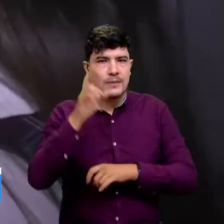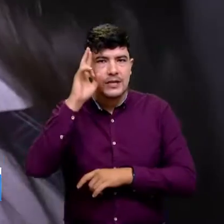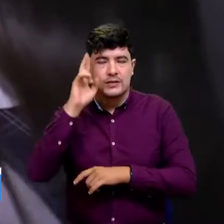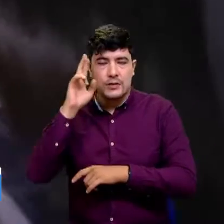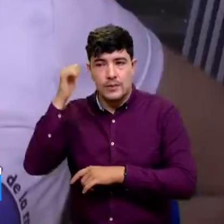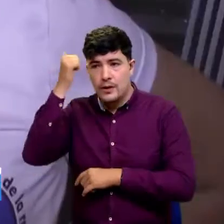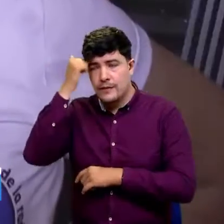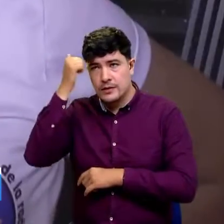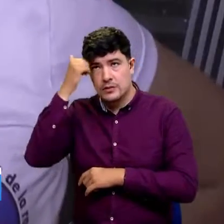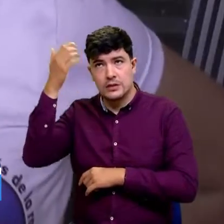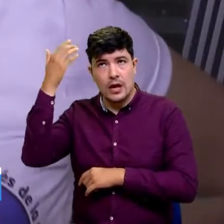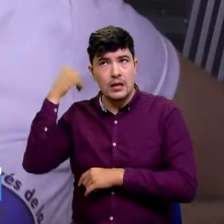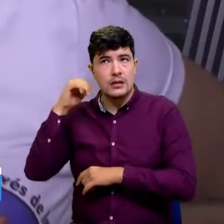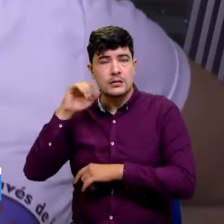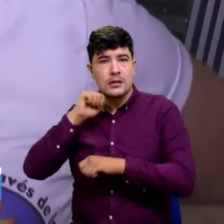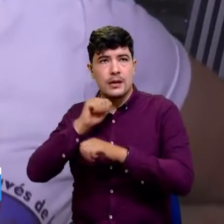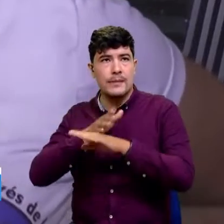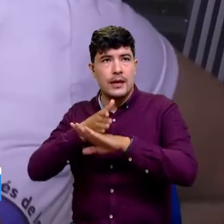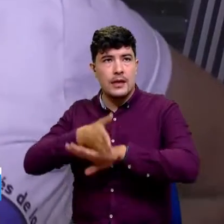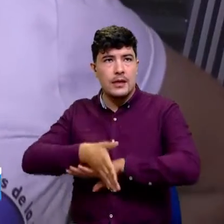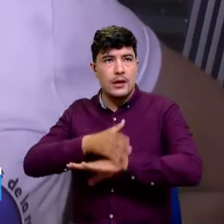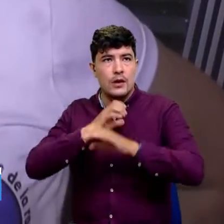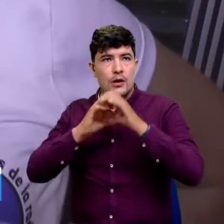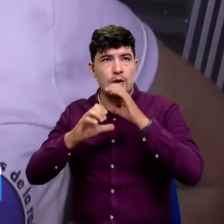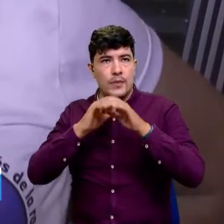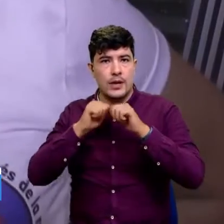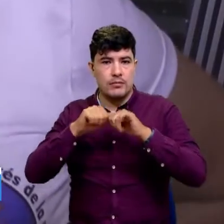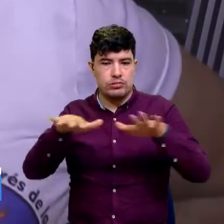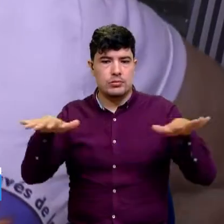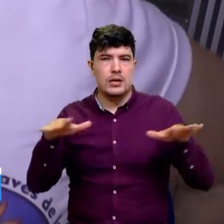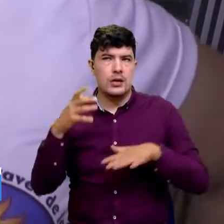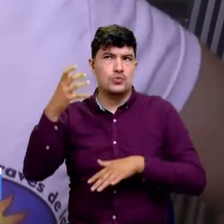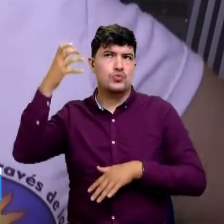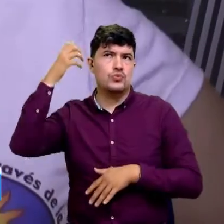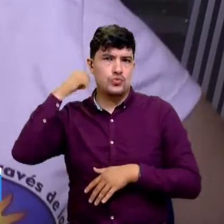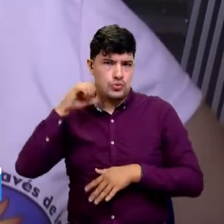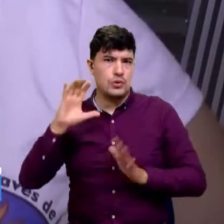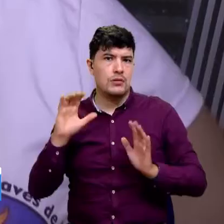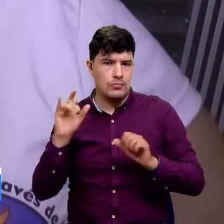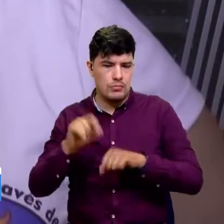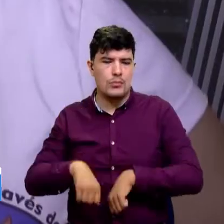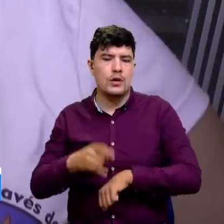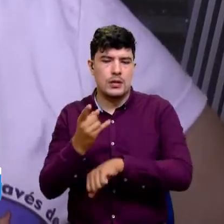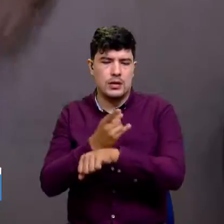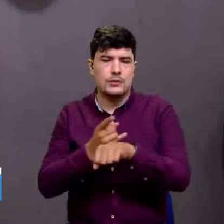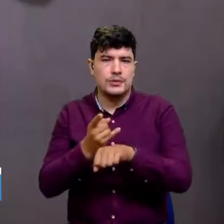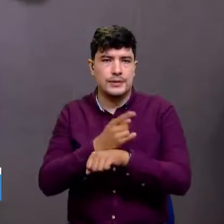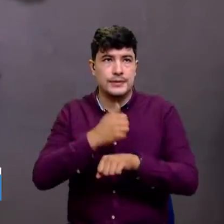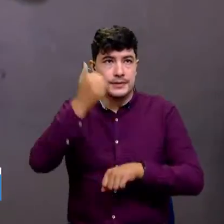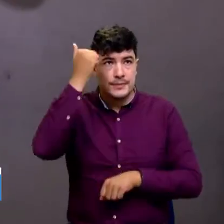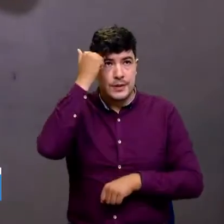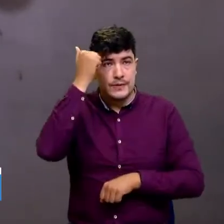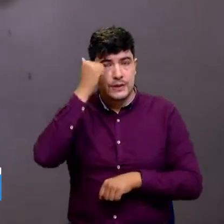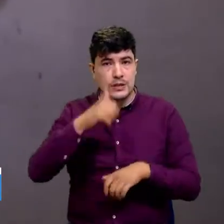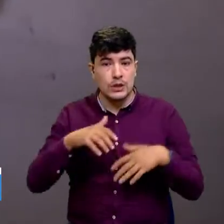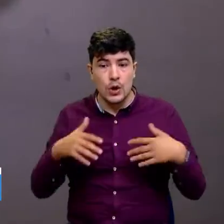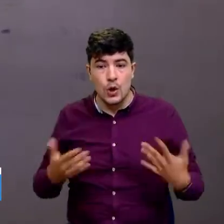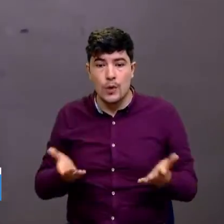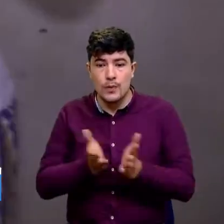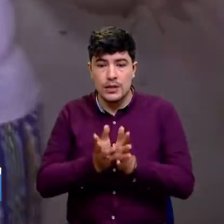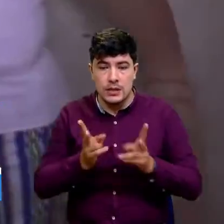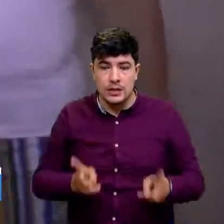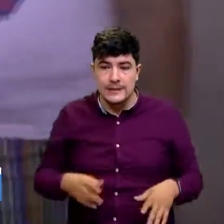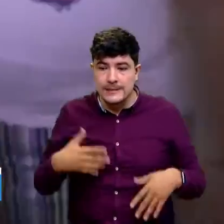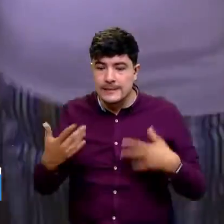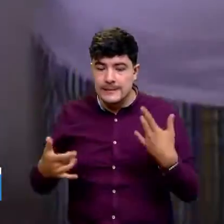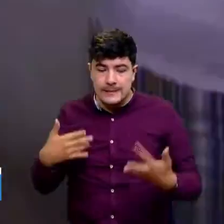tradicionales con tarima fm esta guía nació de la necesidad que teníamos los docentes de llegar a nuestros estudiantes de